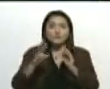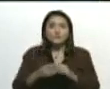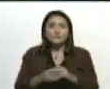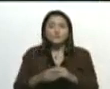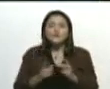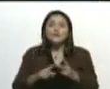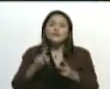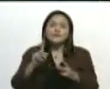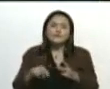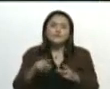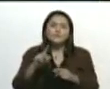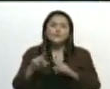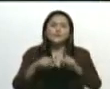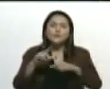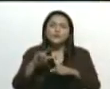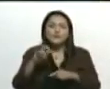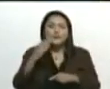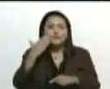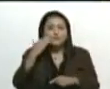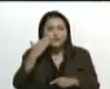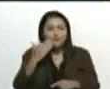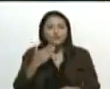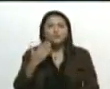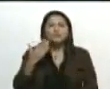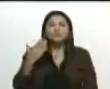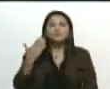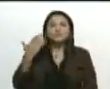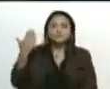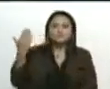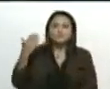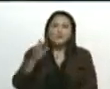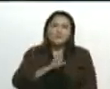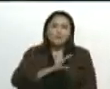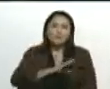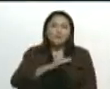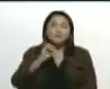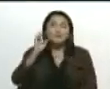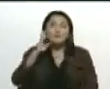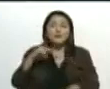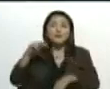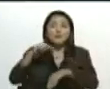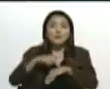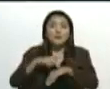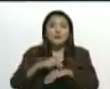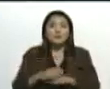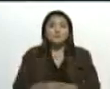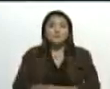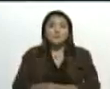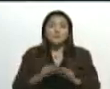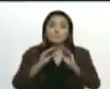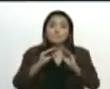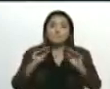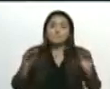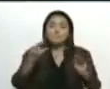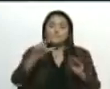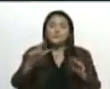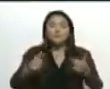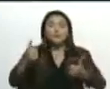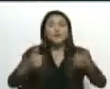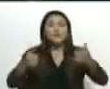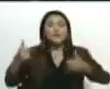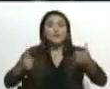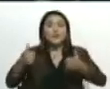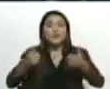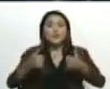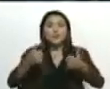redes electrónicas y sociales de la Asamblea Nacional, la convocatoria a postulaciones para ocupar los